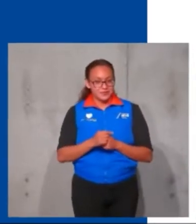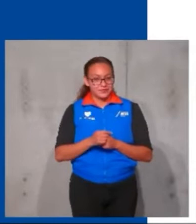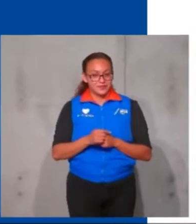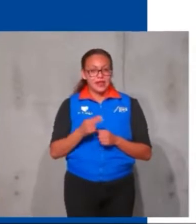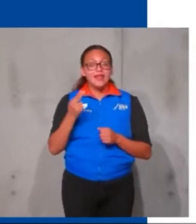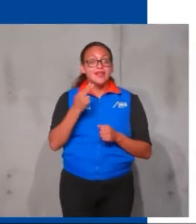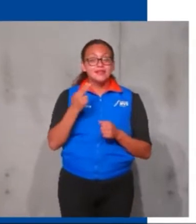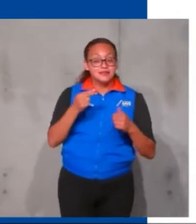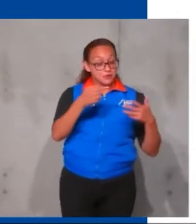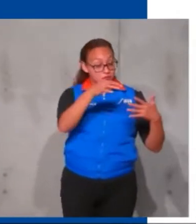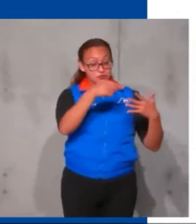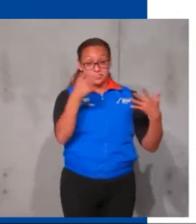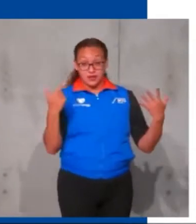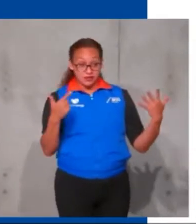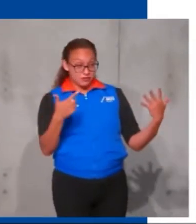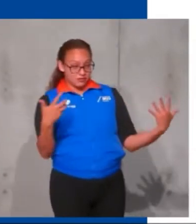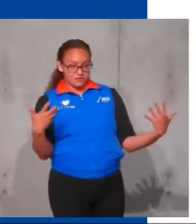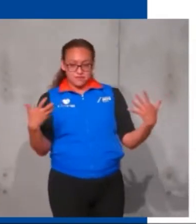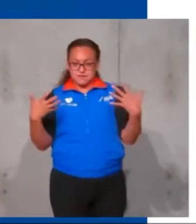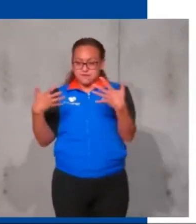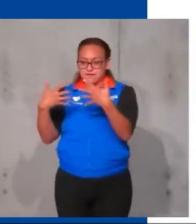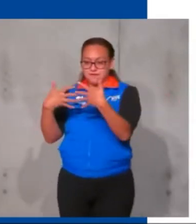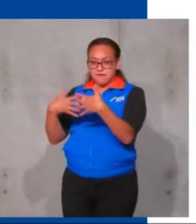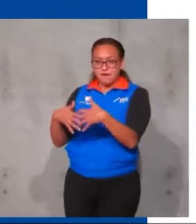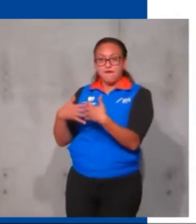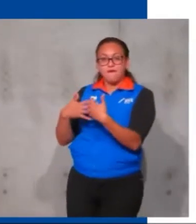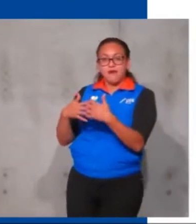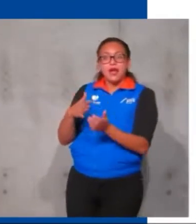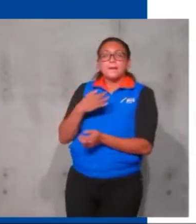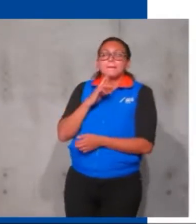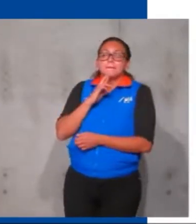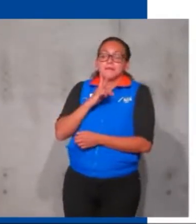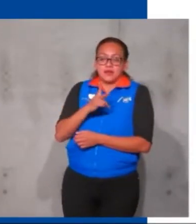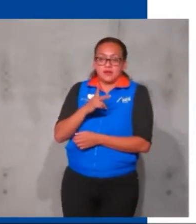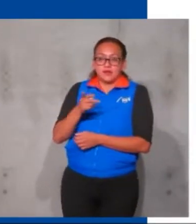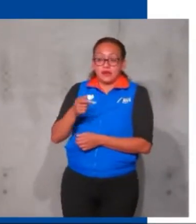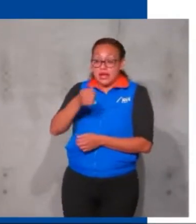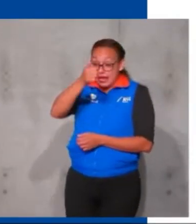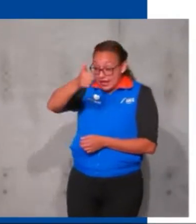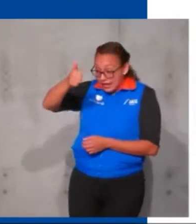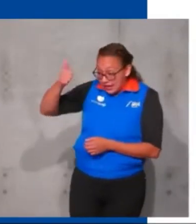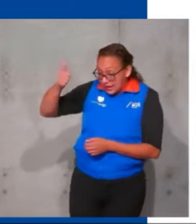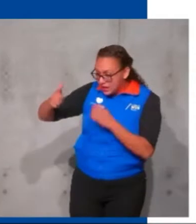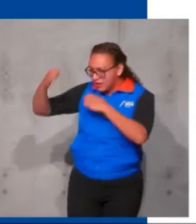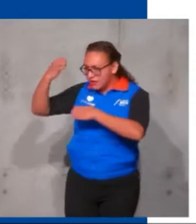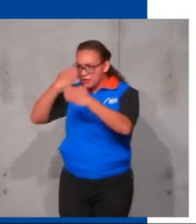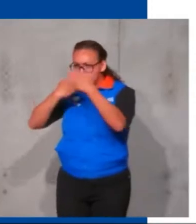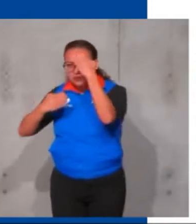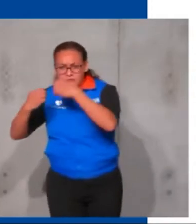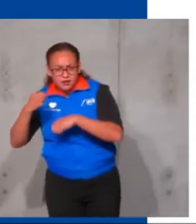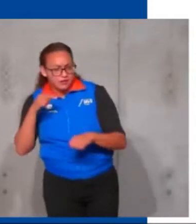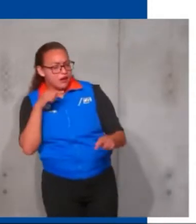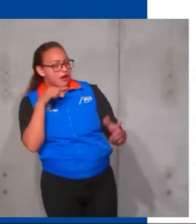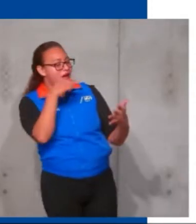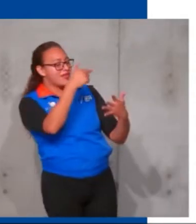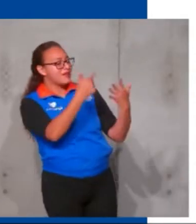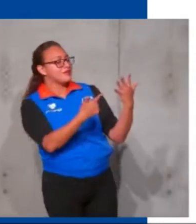así. Ya de manera estratégica, nosotros tendríamos que delimitar cuáles son esos